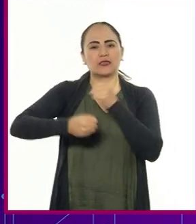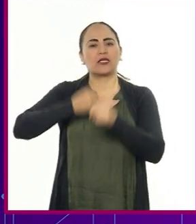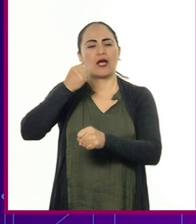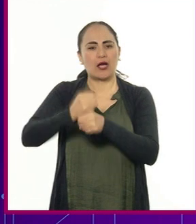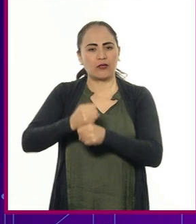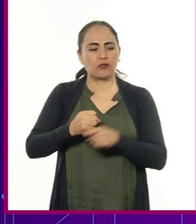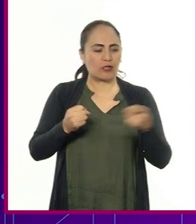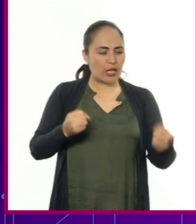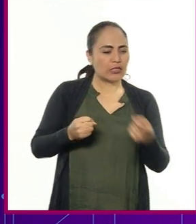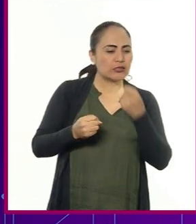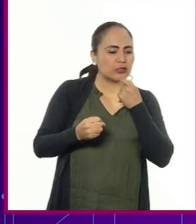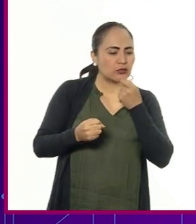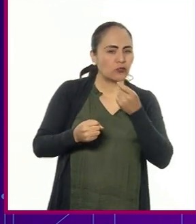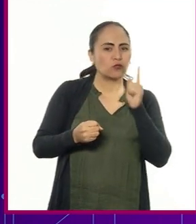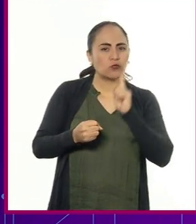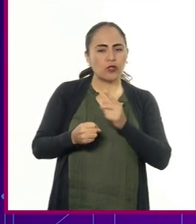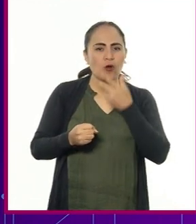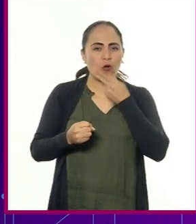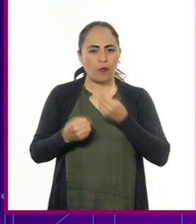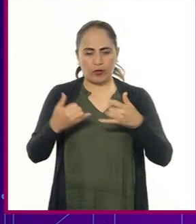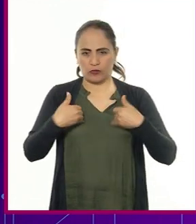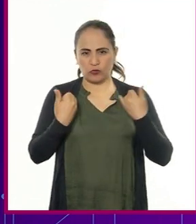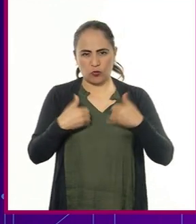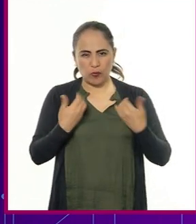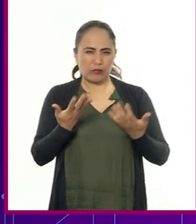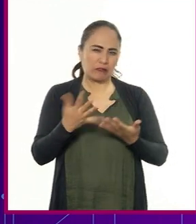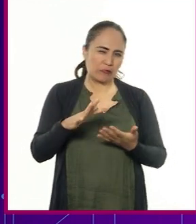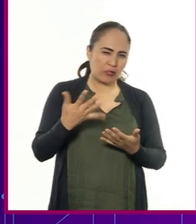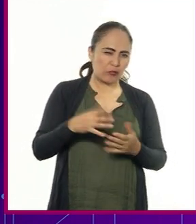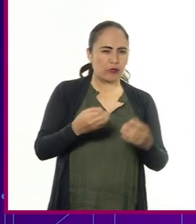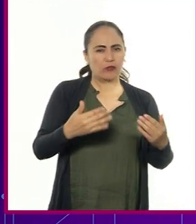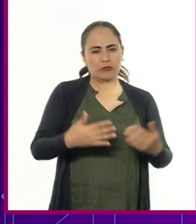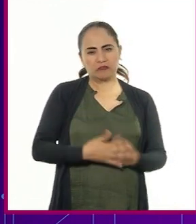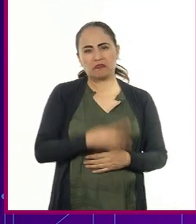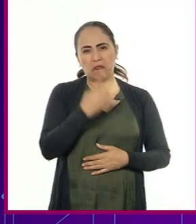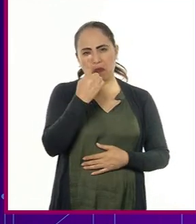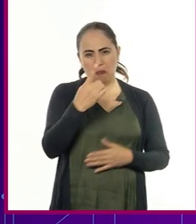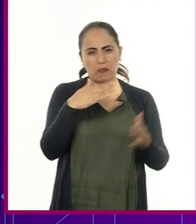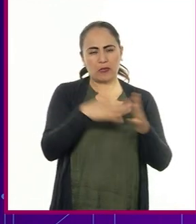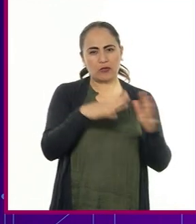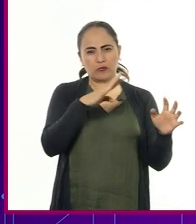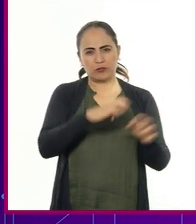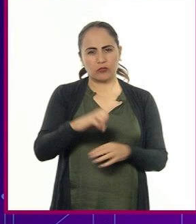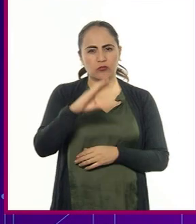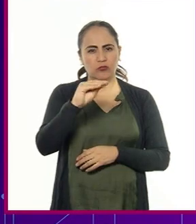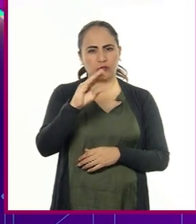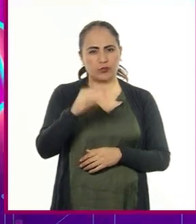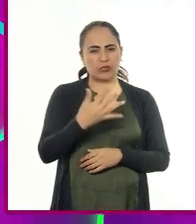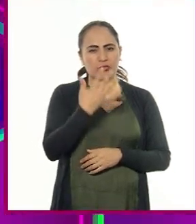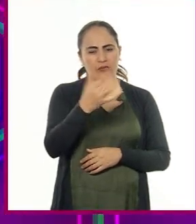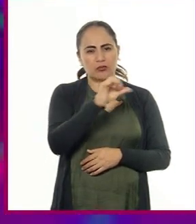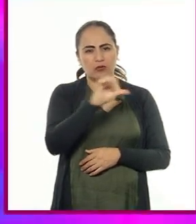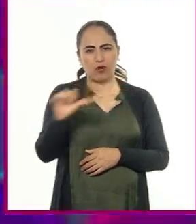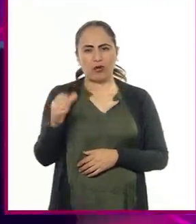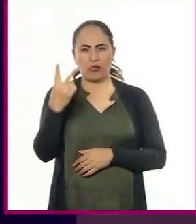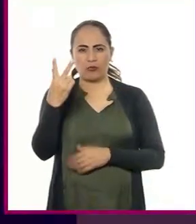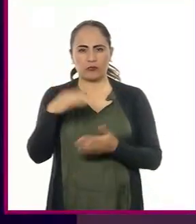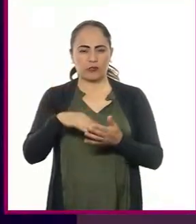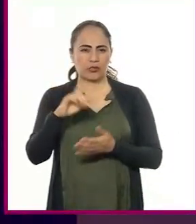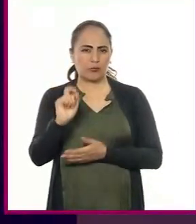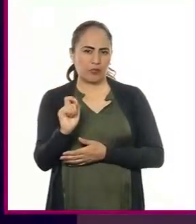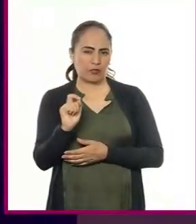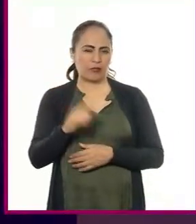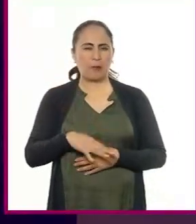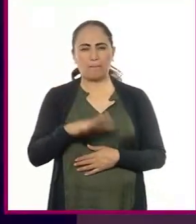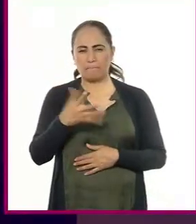niñas, niños y adolescentes entre los años 1995 y 2020, hasta